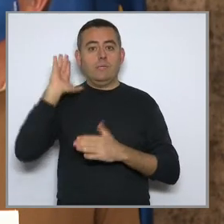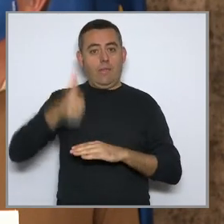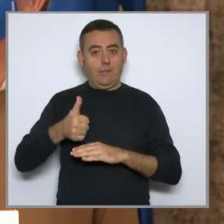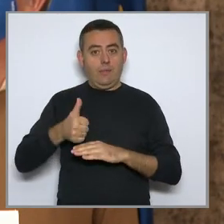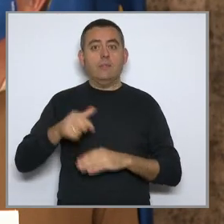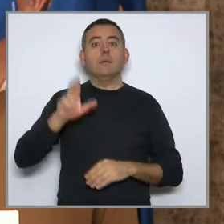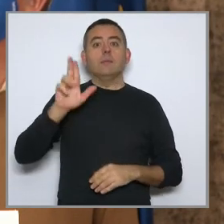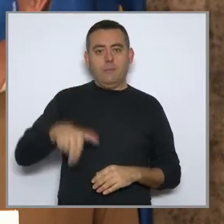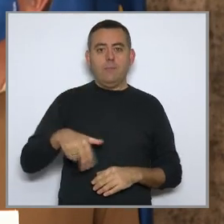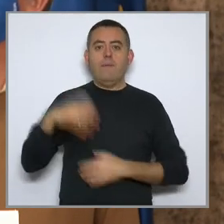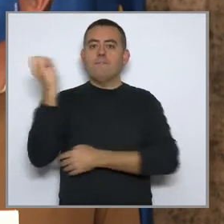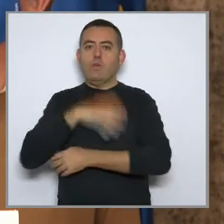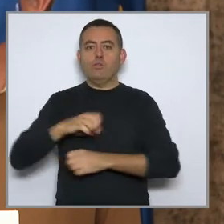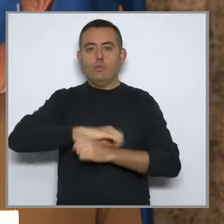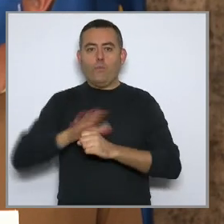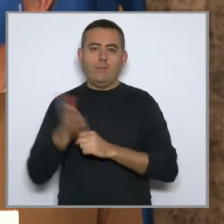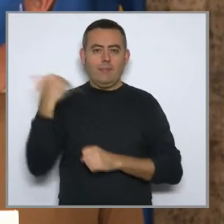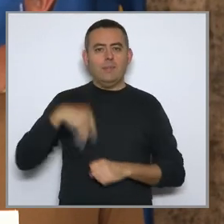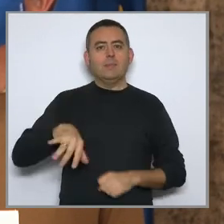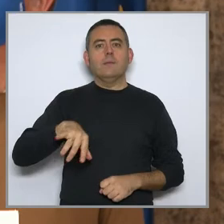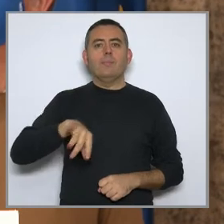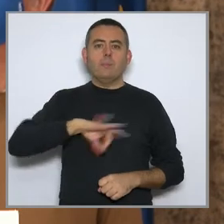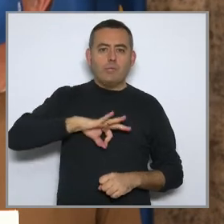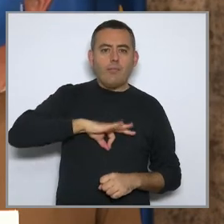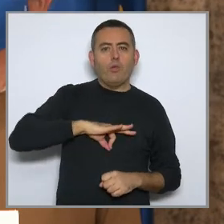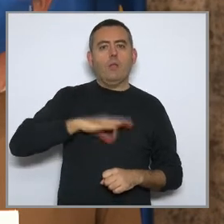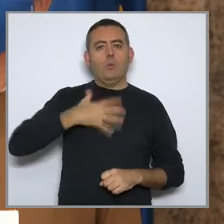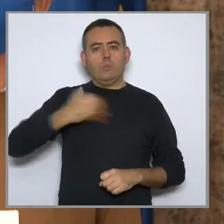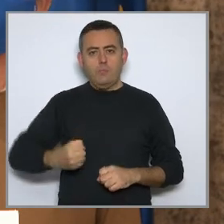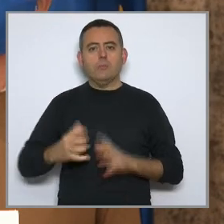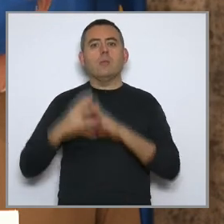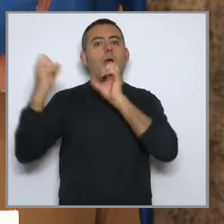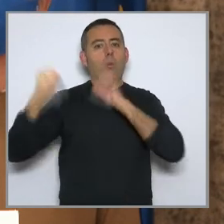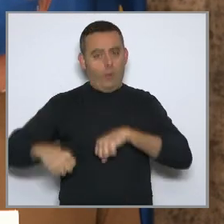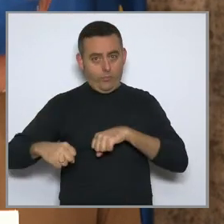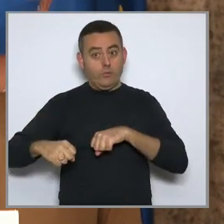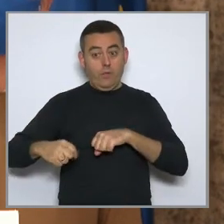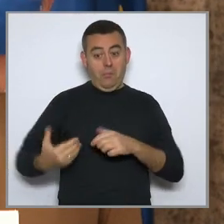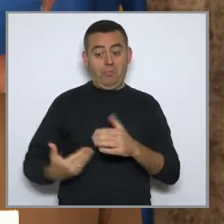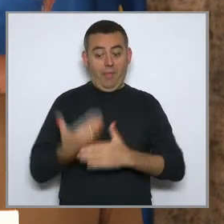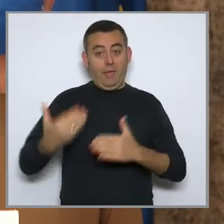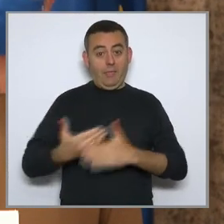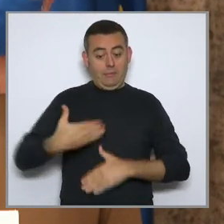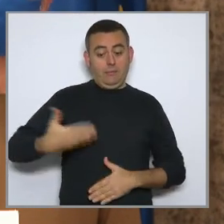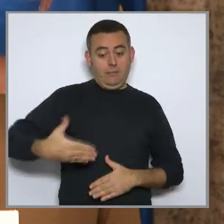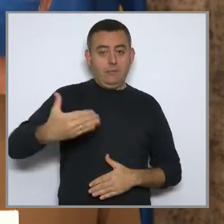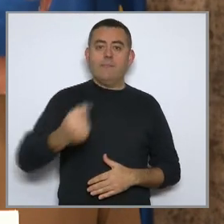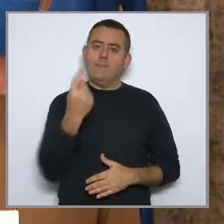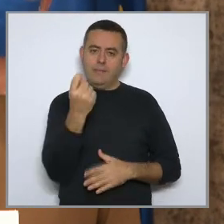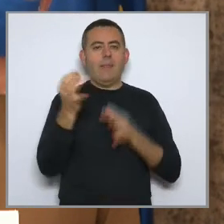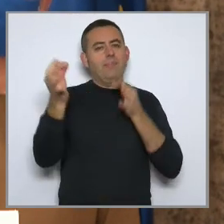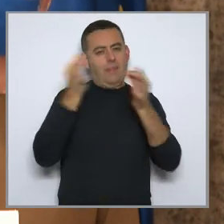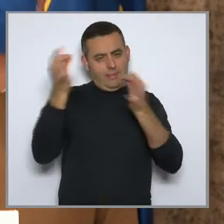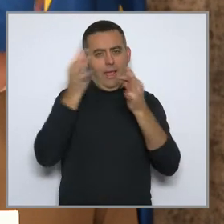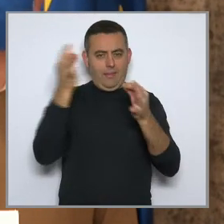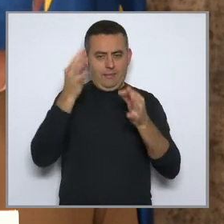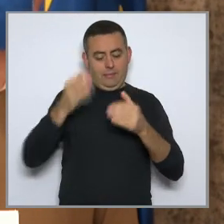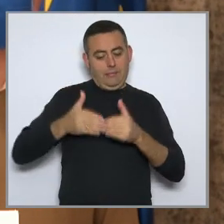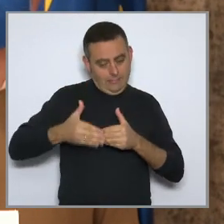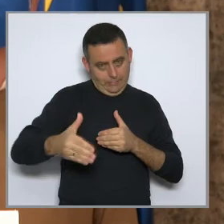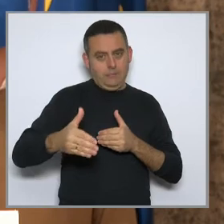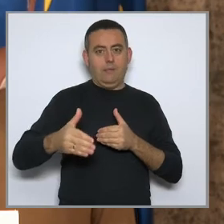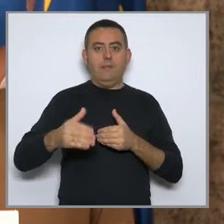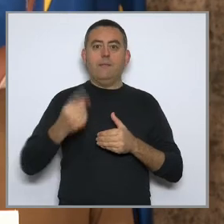COVID acordado con diputaciones y ayuntamientos que en los próximos días vamos a acabar de concretar desde el diálogo